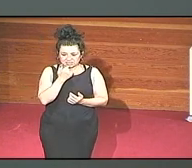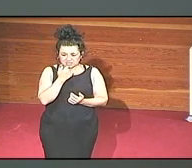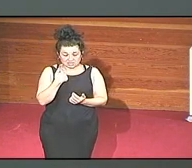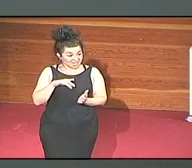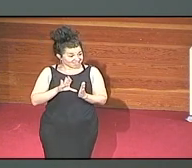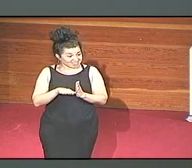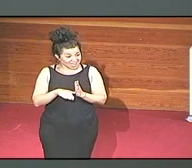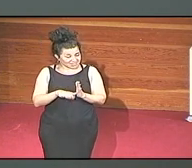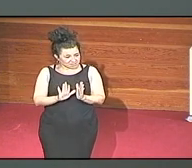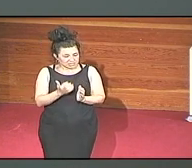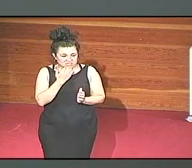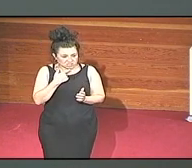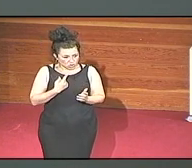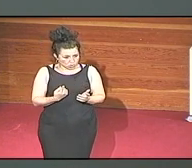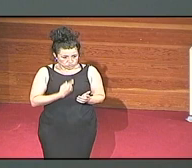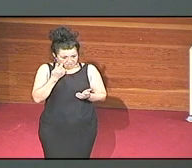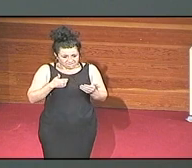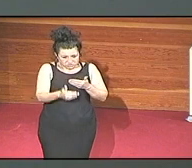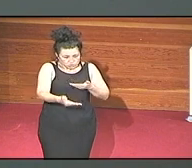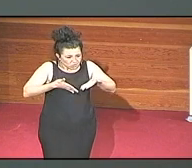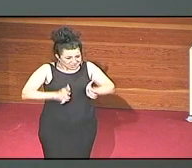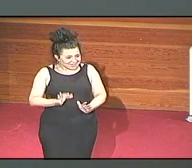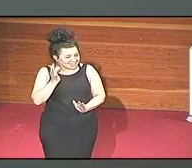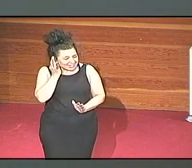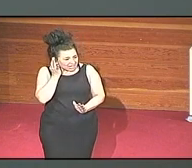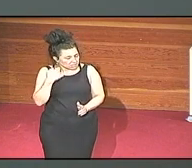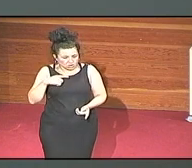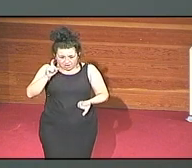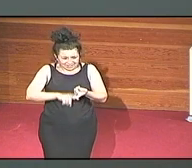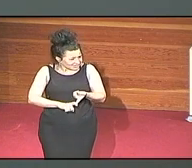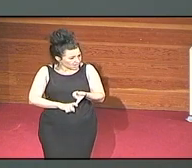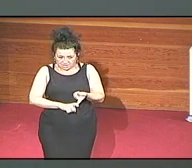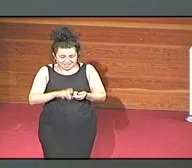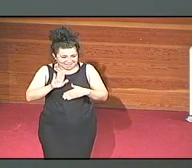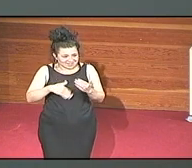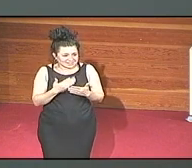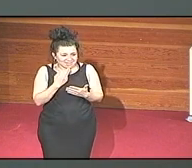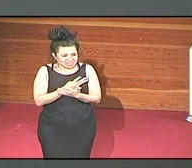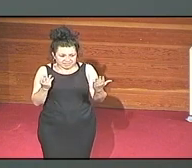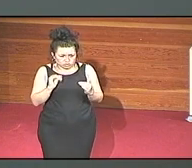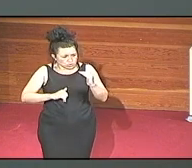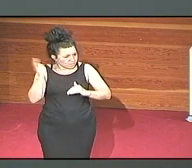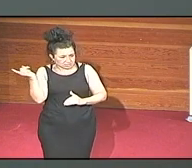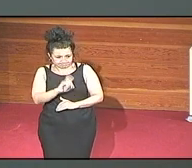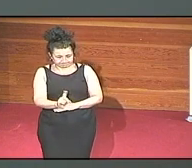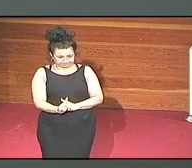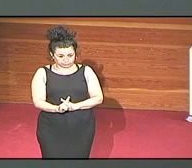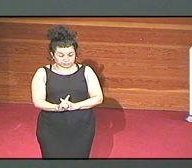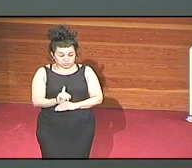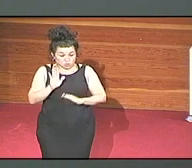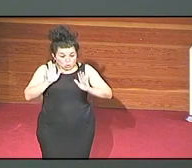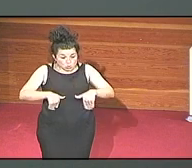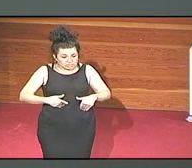tarde para mí pero yo si alguna vez tengo hijas no las voy a casar hasta que tengan 18 más incluso el último día se atrevió